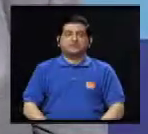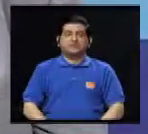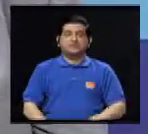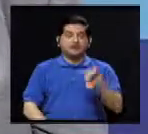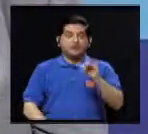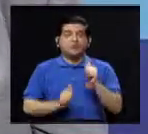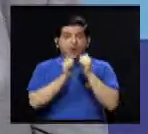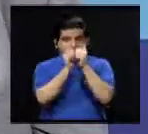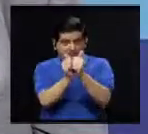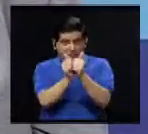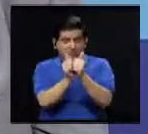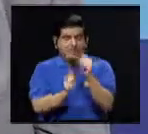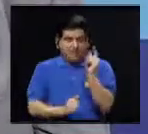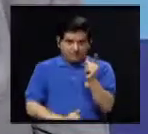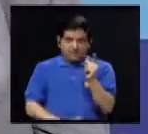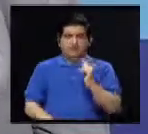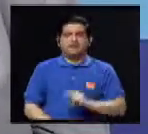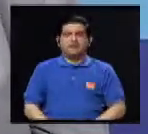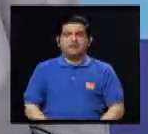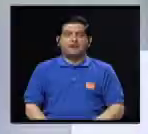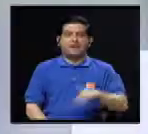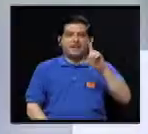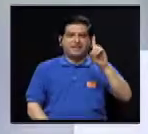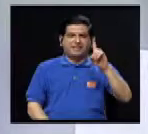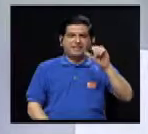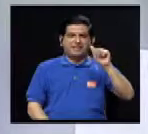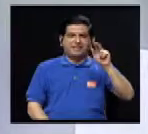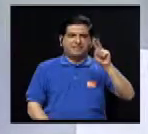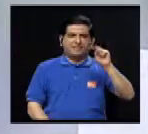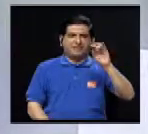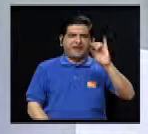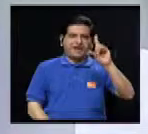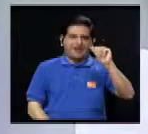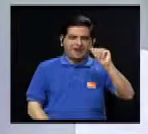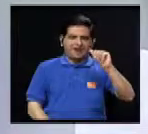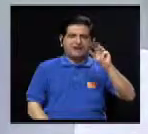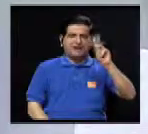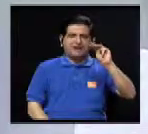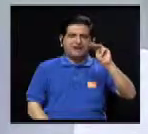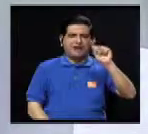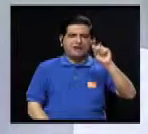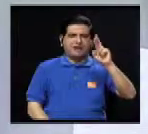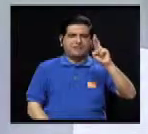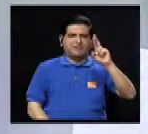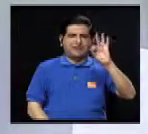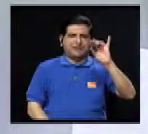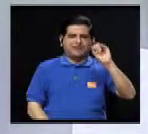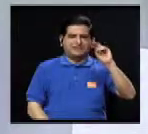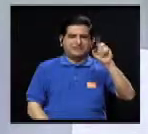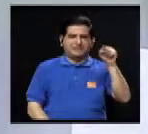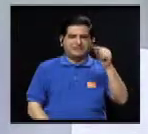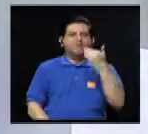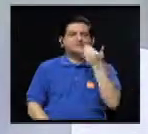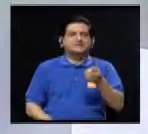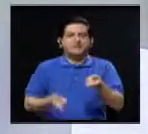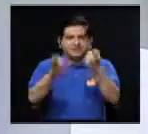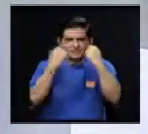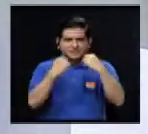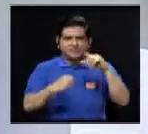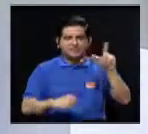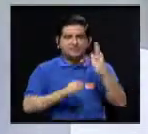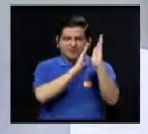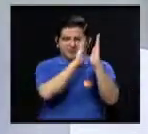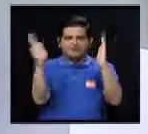acompaña a Ana Lucía, Daniela Martínez. Hola, Daniela. Hola, ¿qué tal? Gracias por estar en la Cinemateca. A